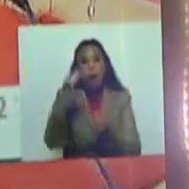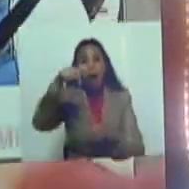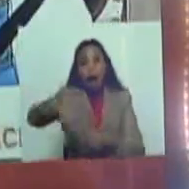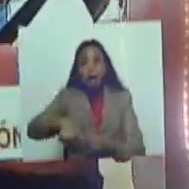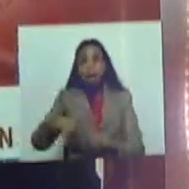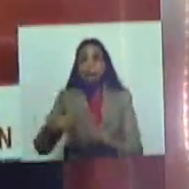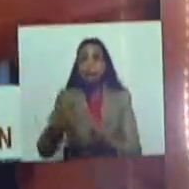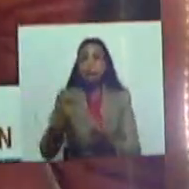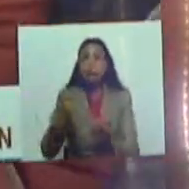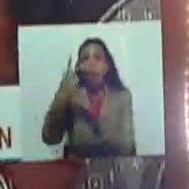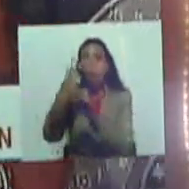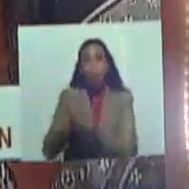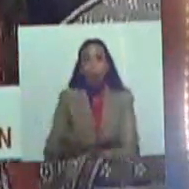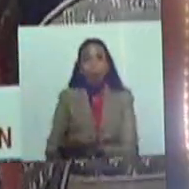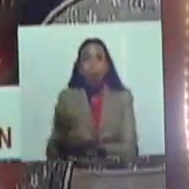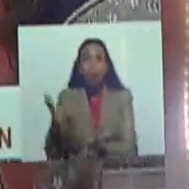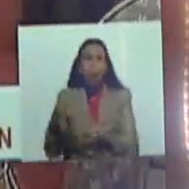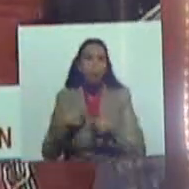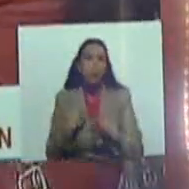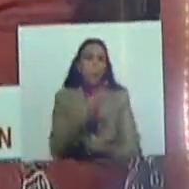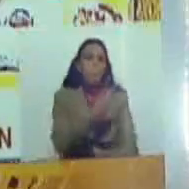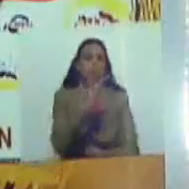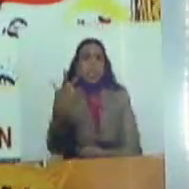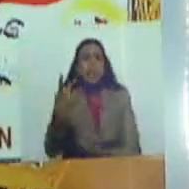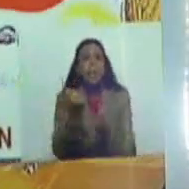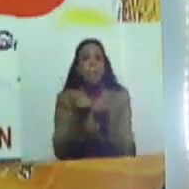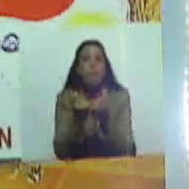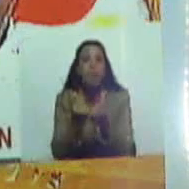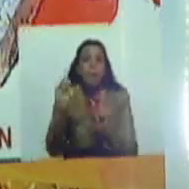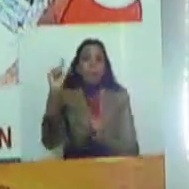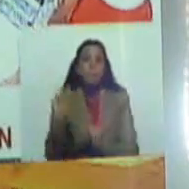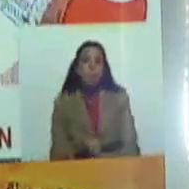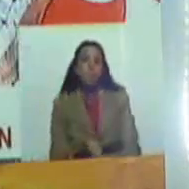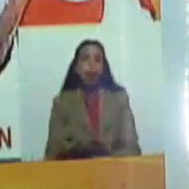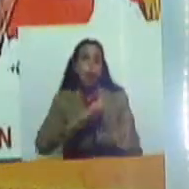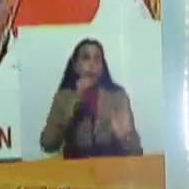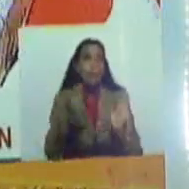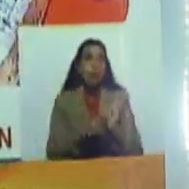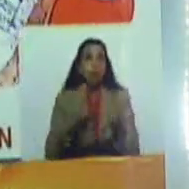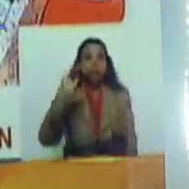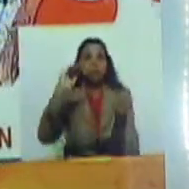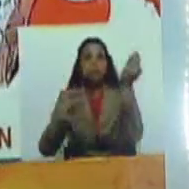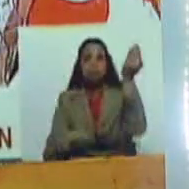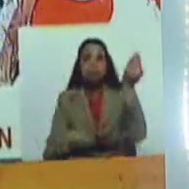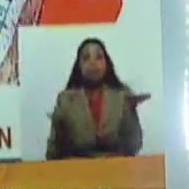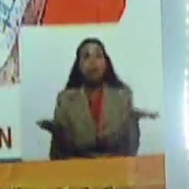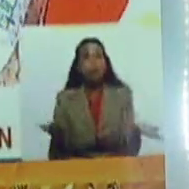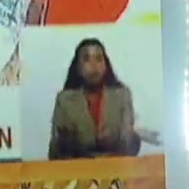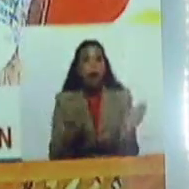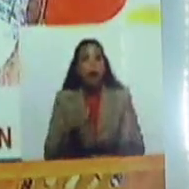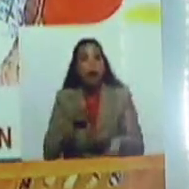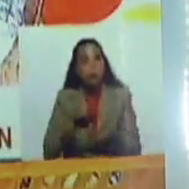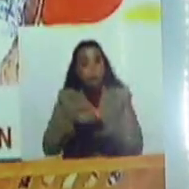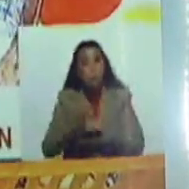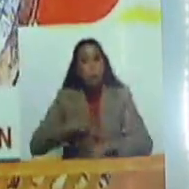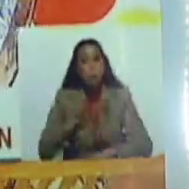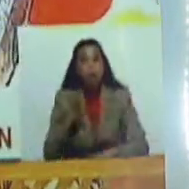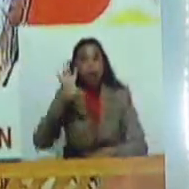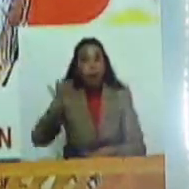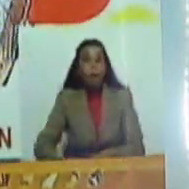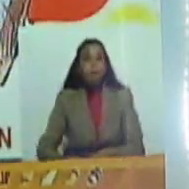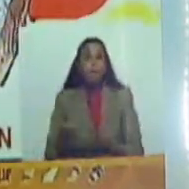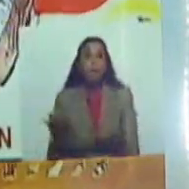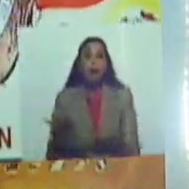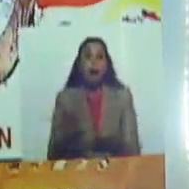chancletazo, listo para regañar, para castigar. Y luego me muestran este video donde entrevistan a una sola persona, la persona